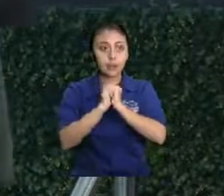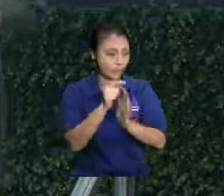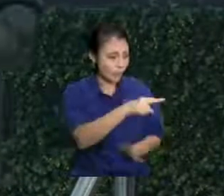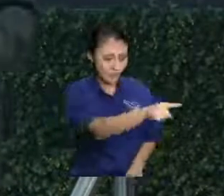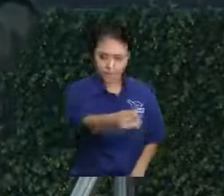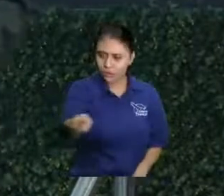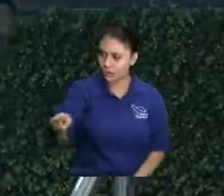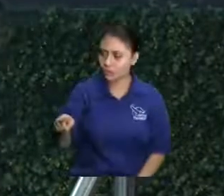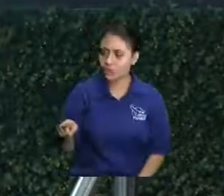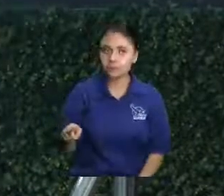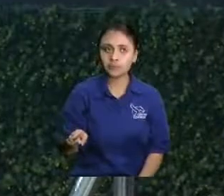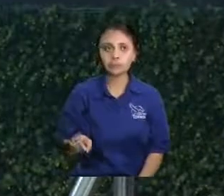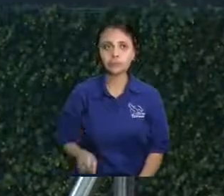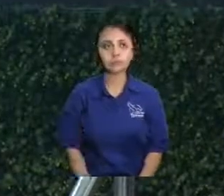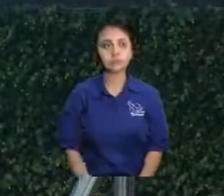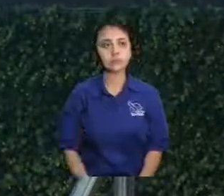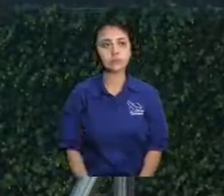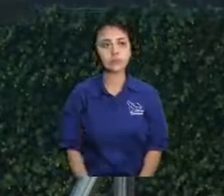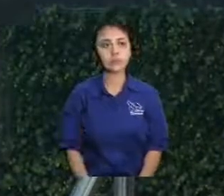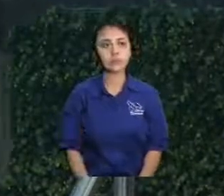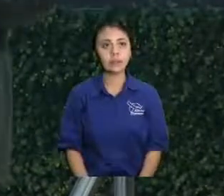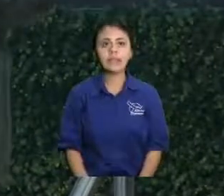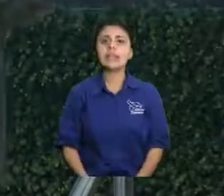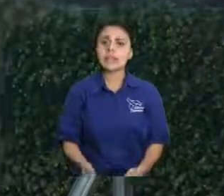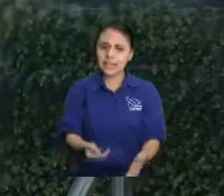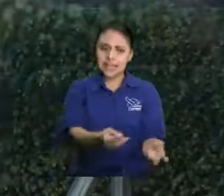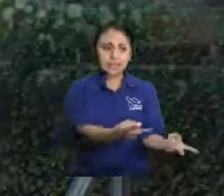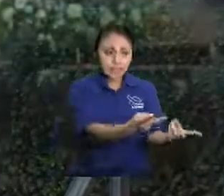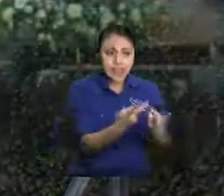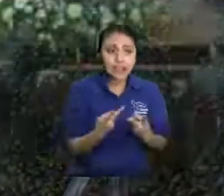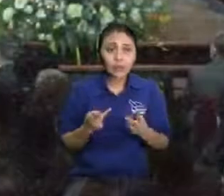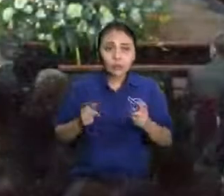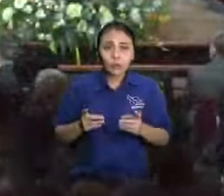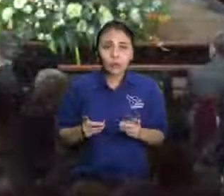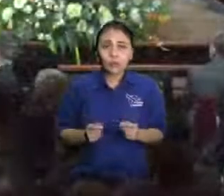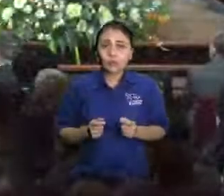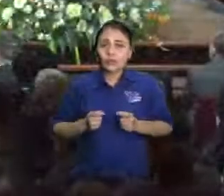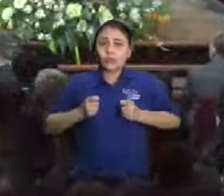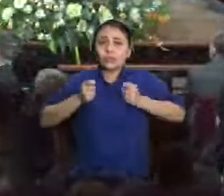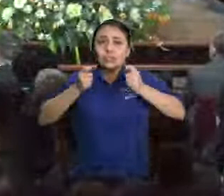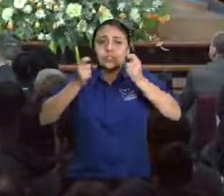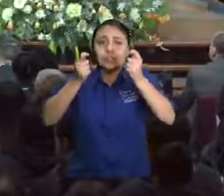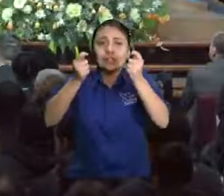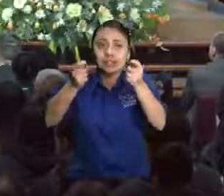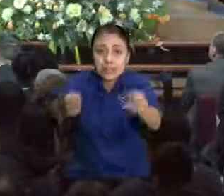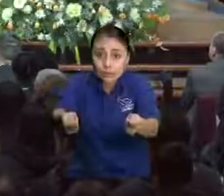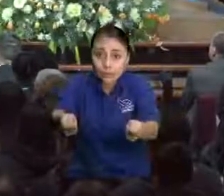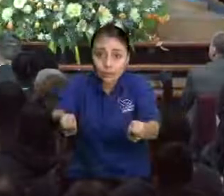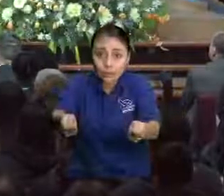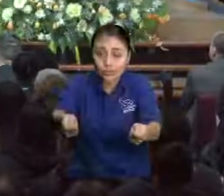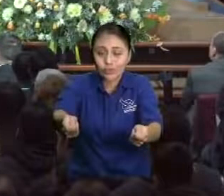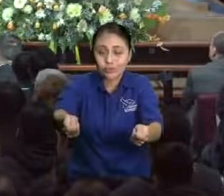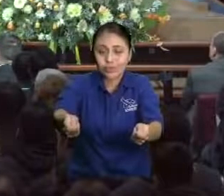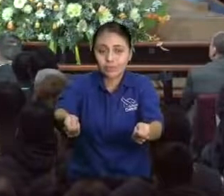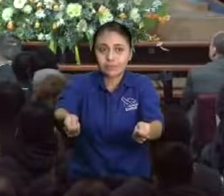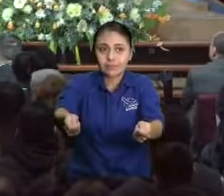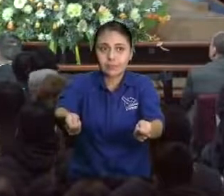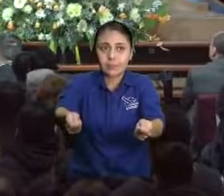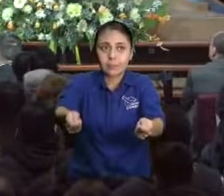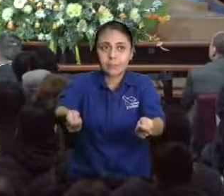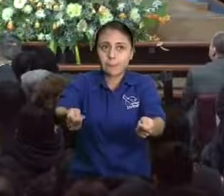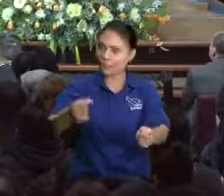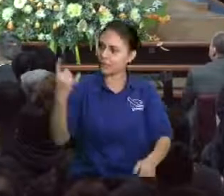son, porque por años lo hemos hecho, y vienen con sus títulos. A los que ya los tramitaron vienen con sus títulos.